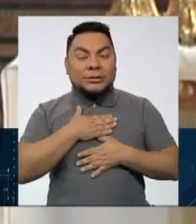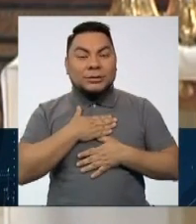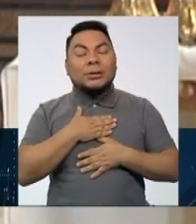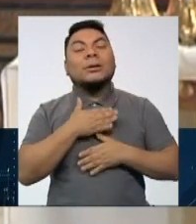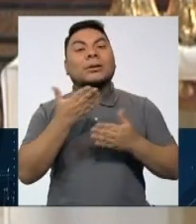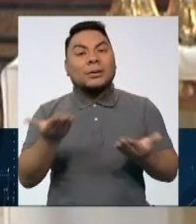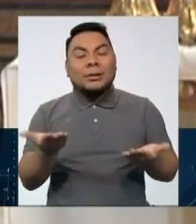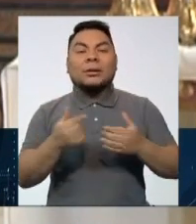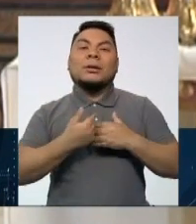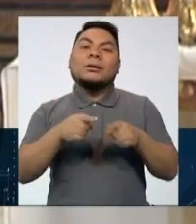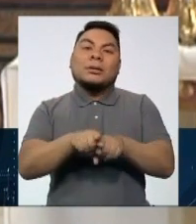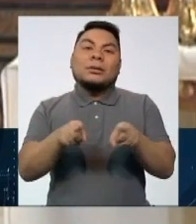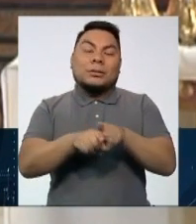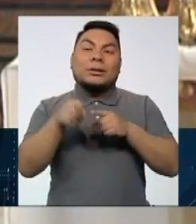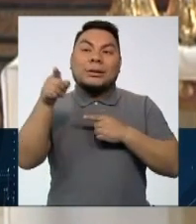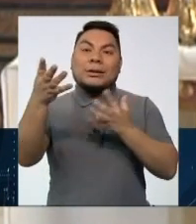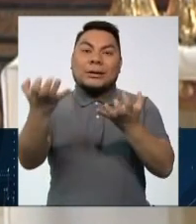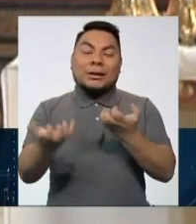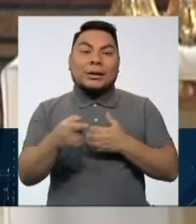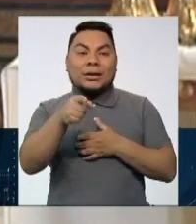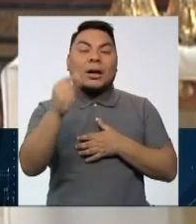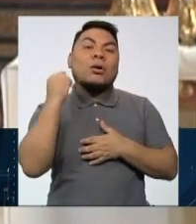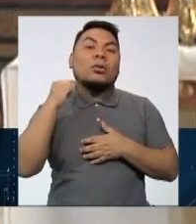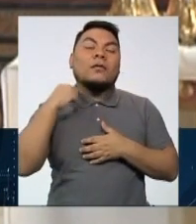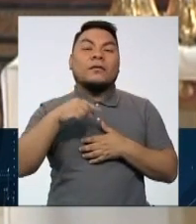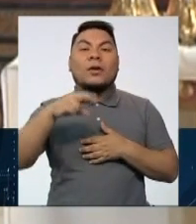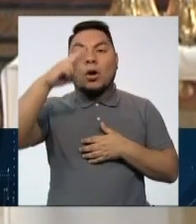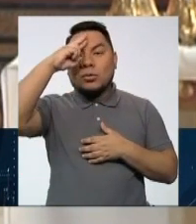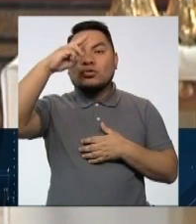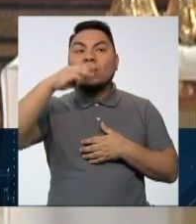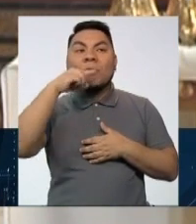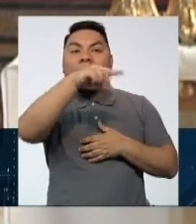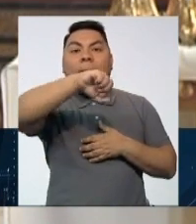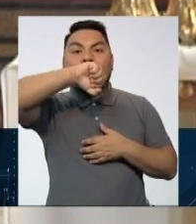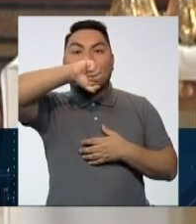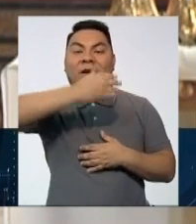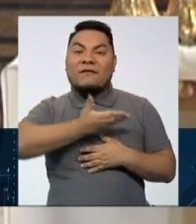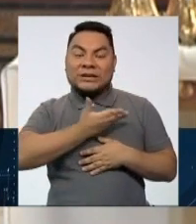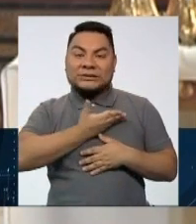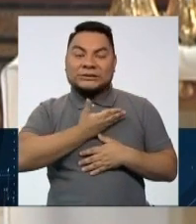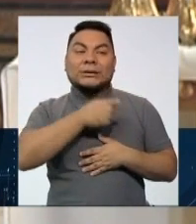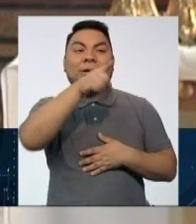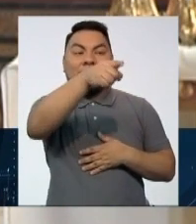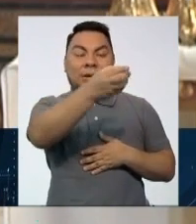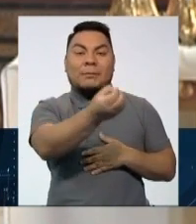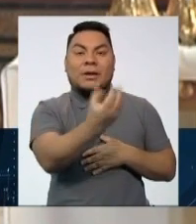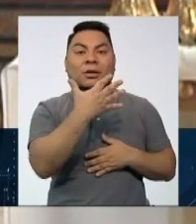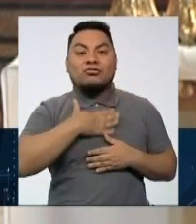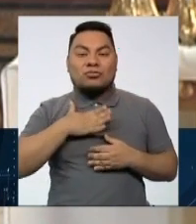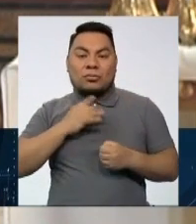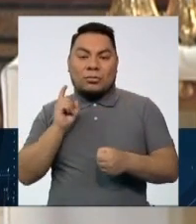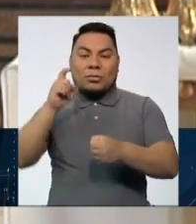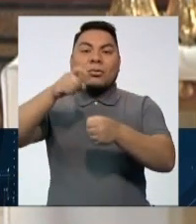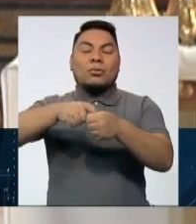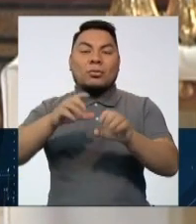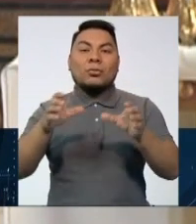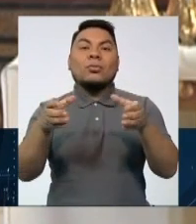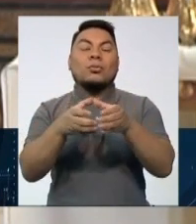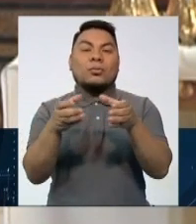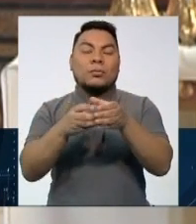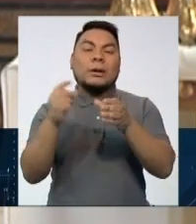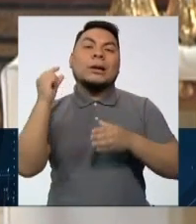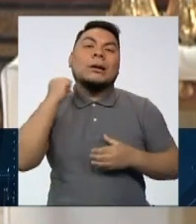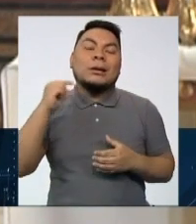ha querido que el obispo de Roma, el Papa Francisco, me incluya en el grupo de los